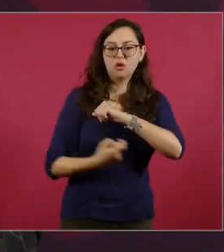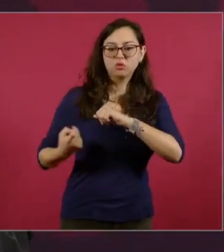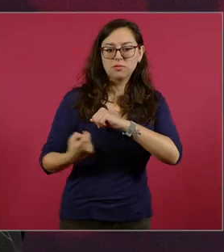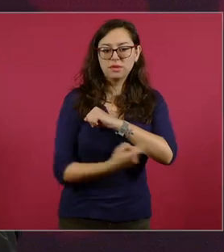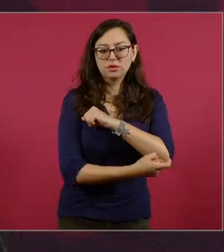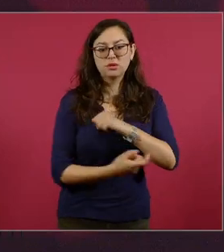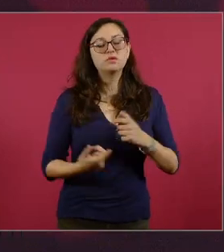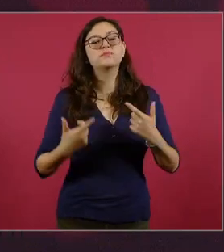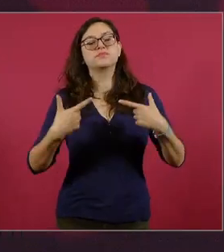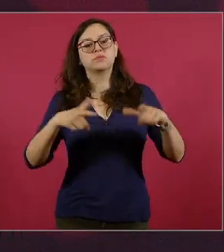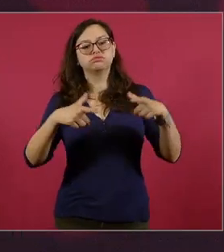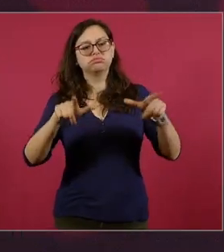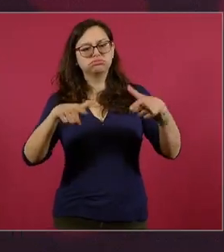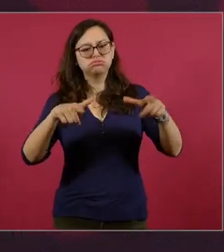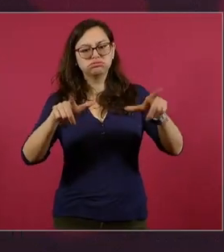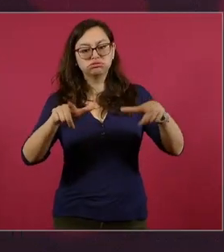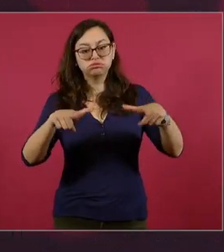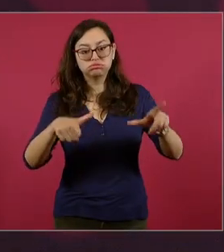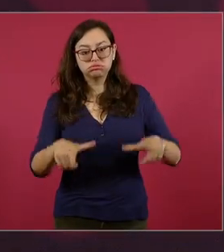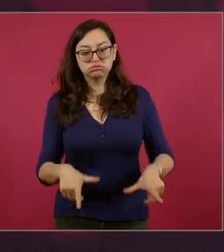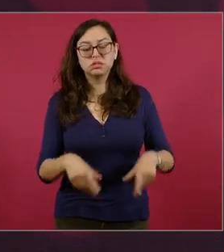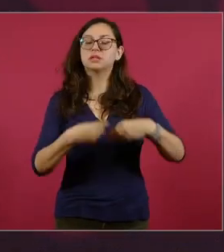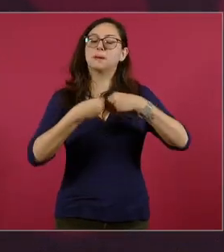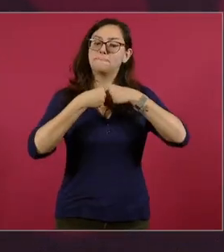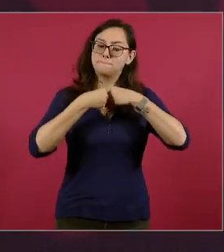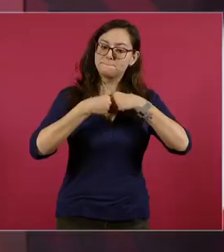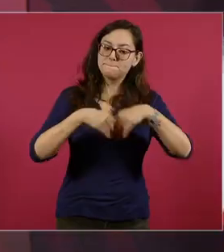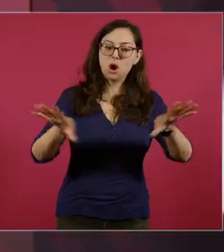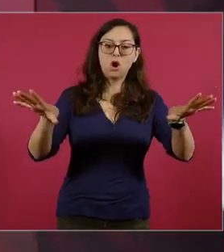sociales y